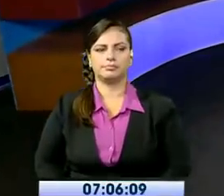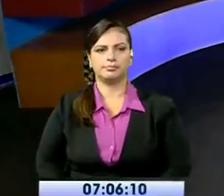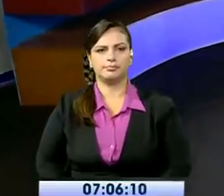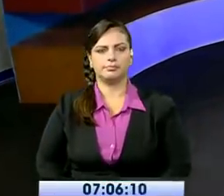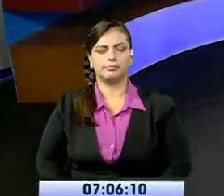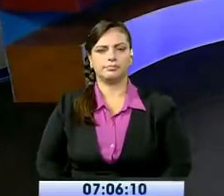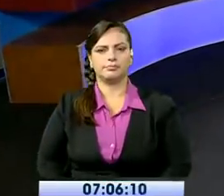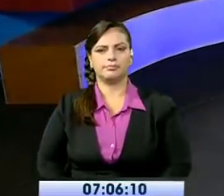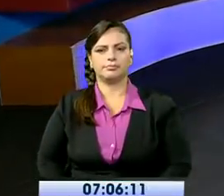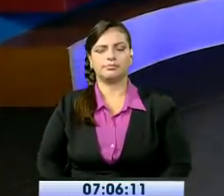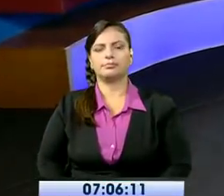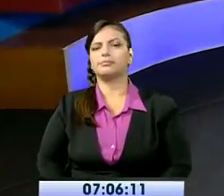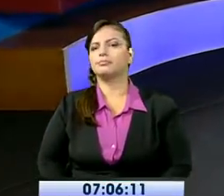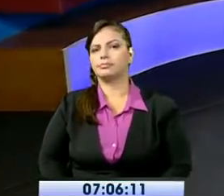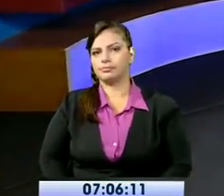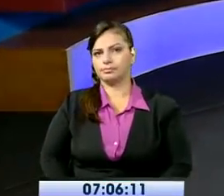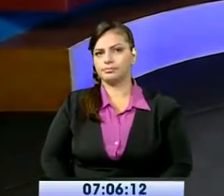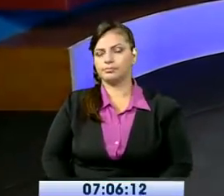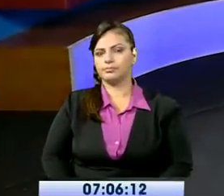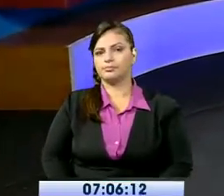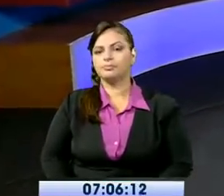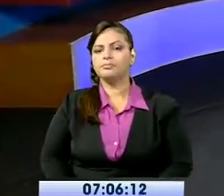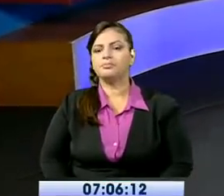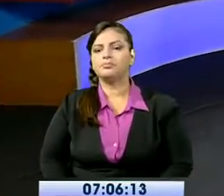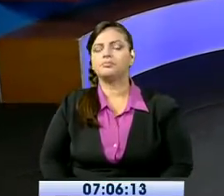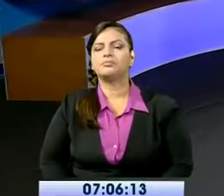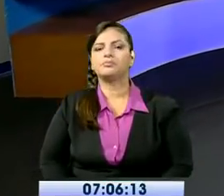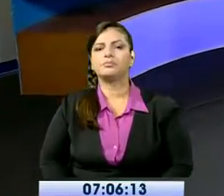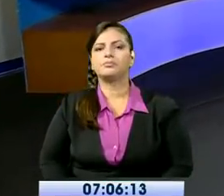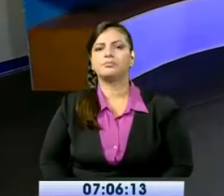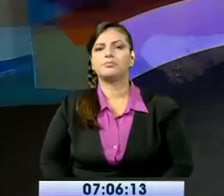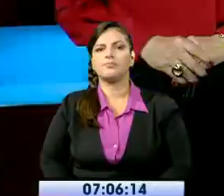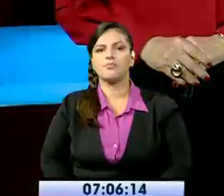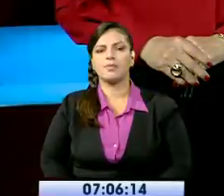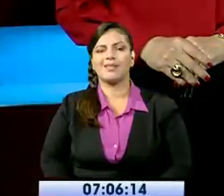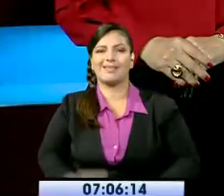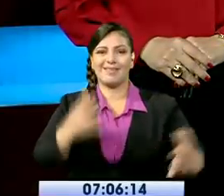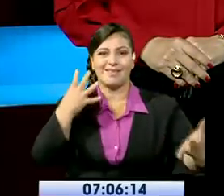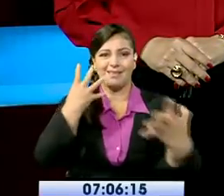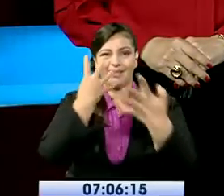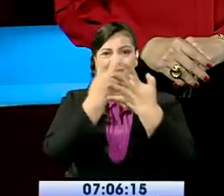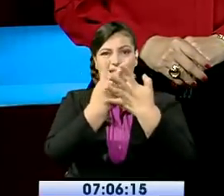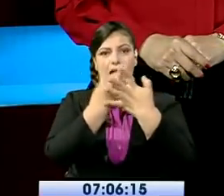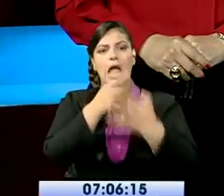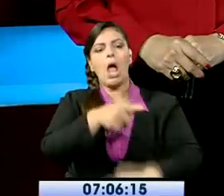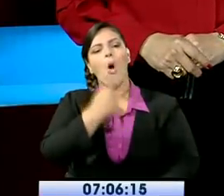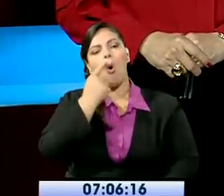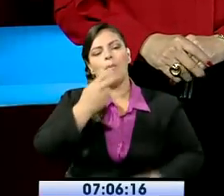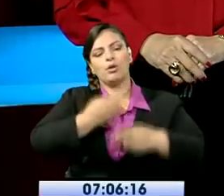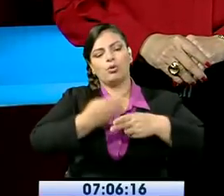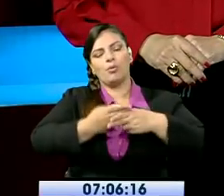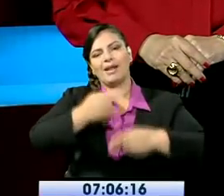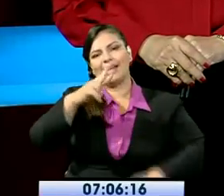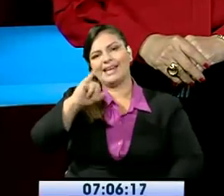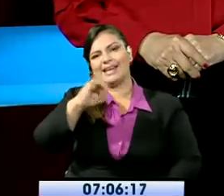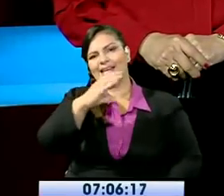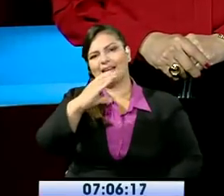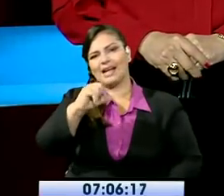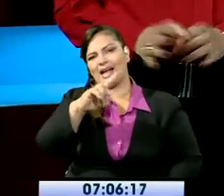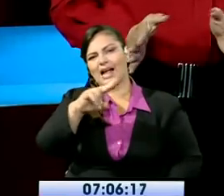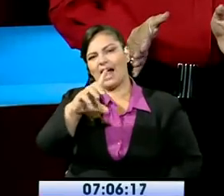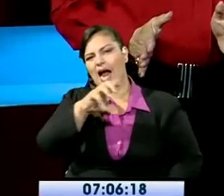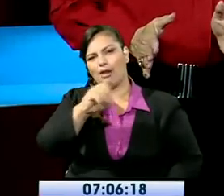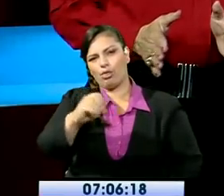Y Ricardo Rivera rindió su versión dentro de la indagación previa por el presunto delito de amenazas e